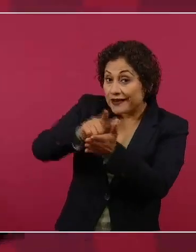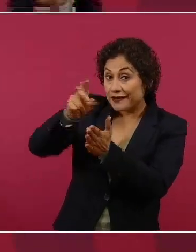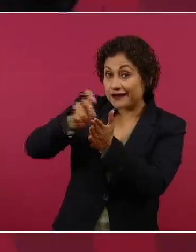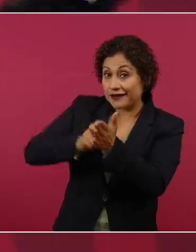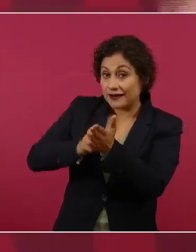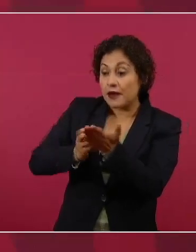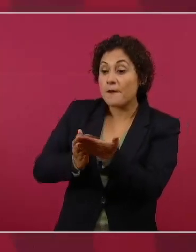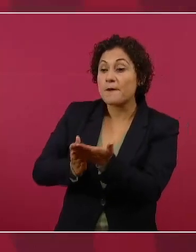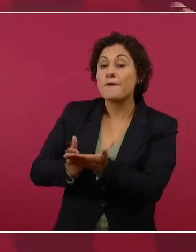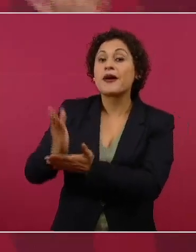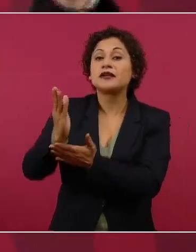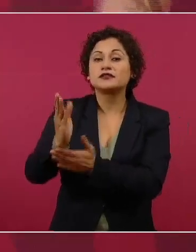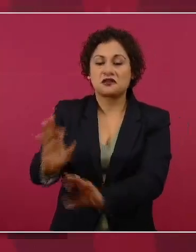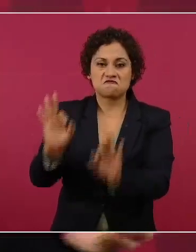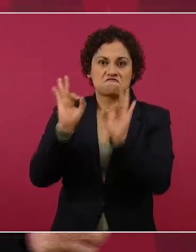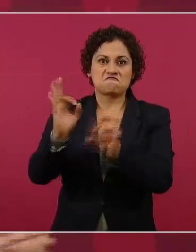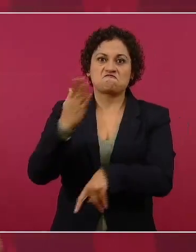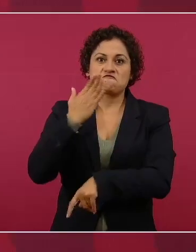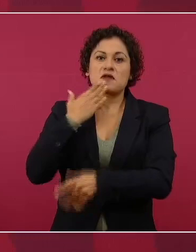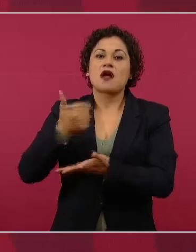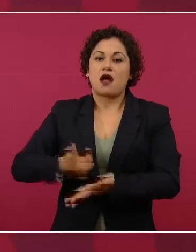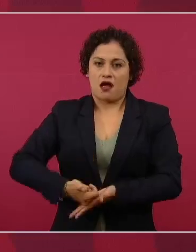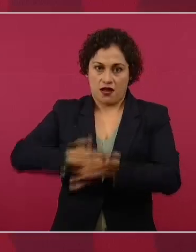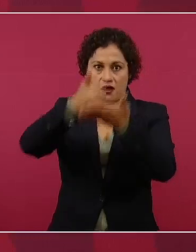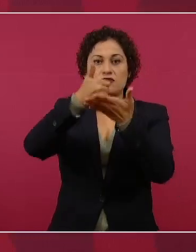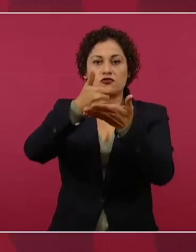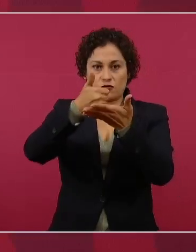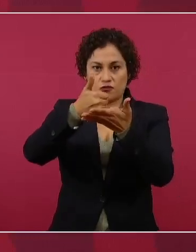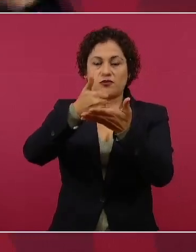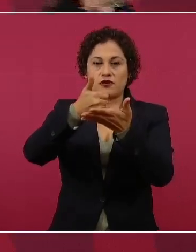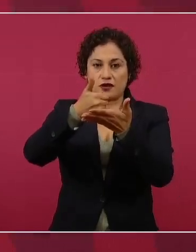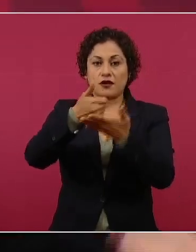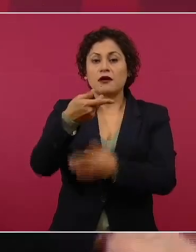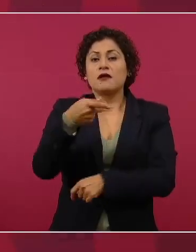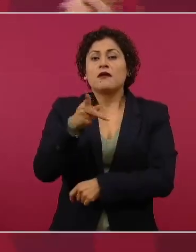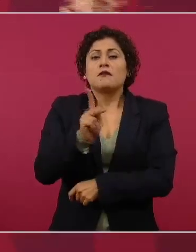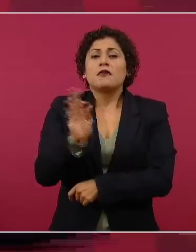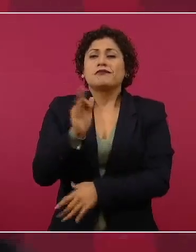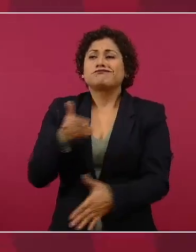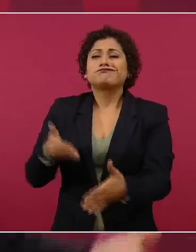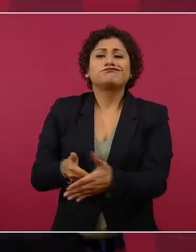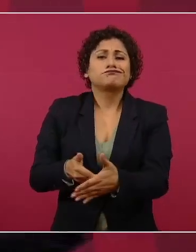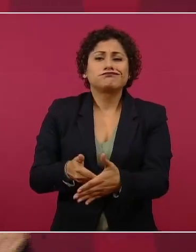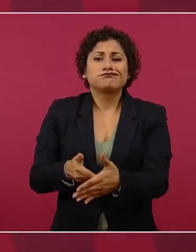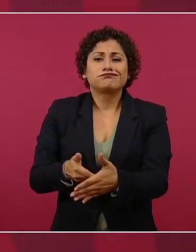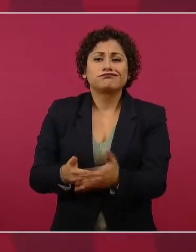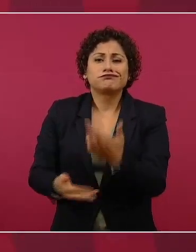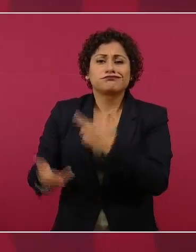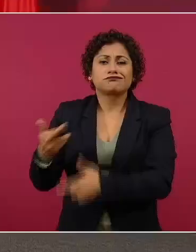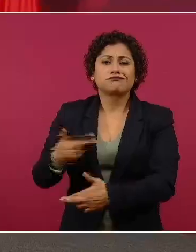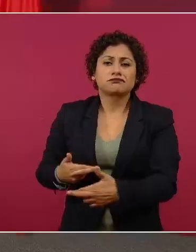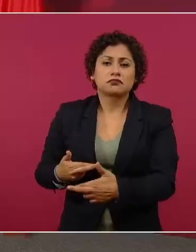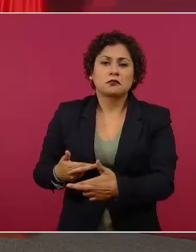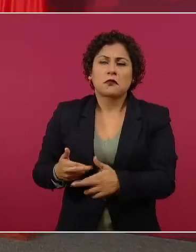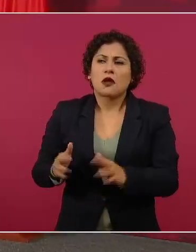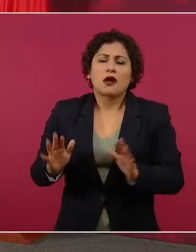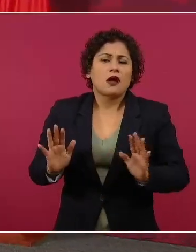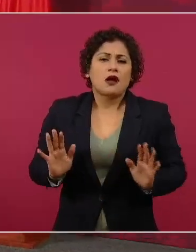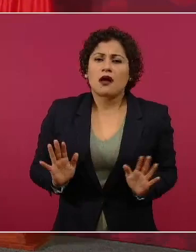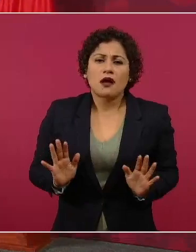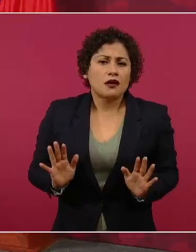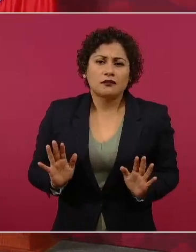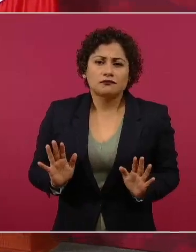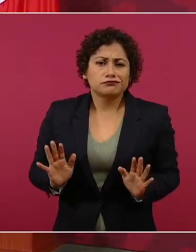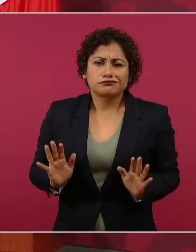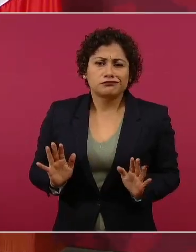¿sí? Sería bueno, ayuda. Pero si no pasa, de todas maneras, va a